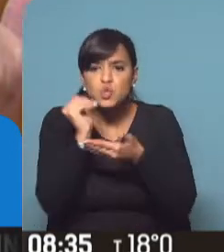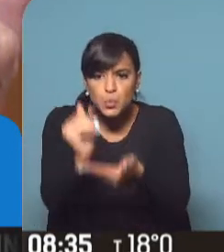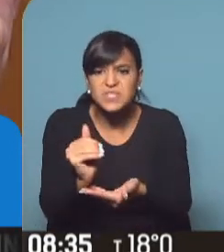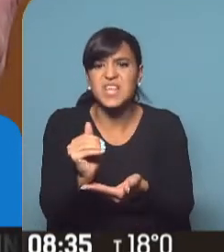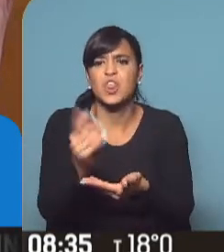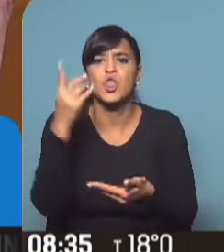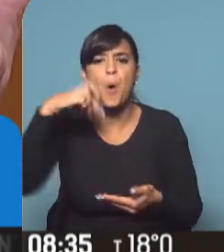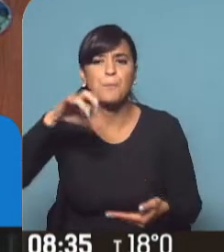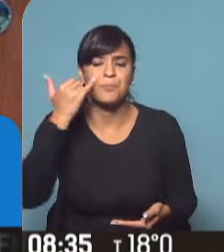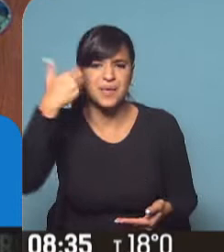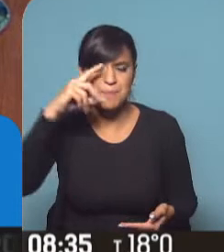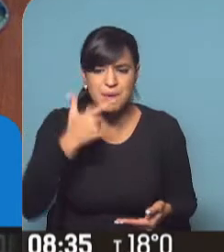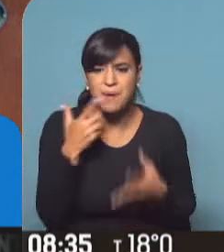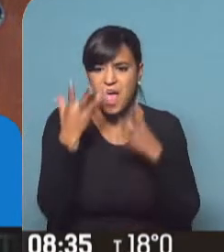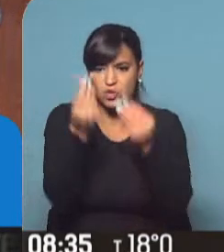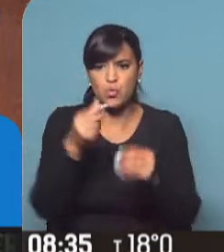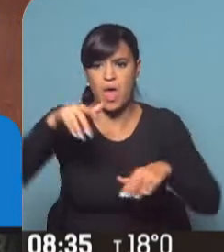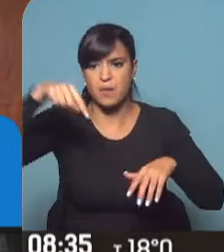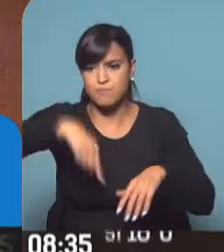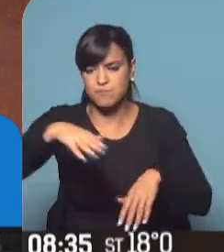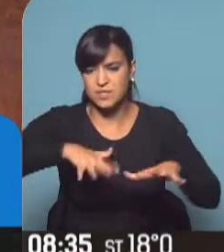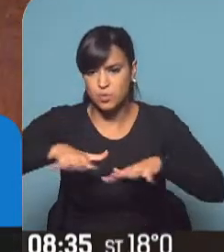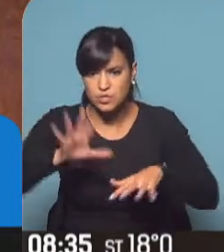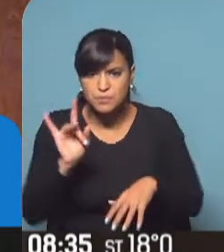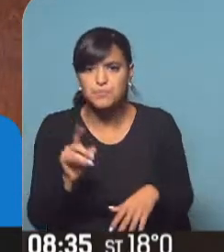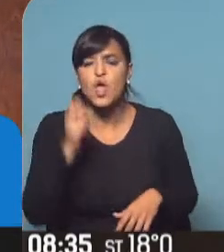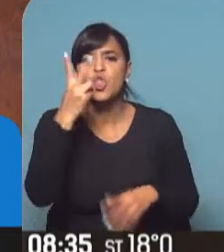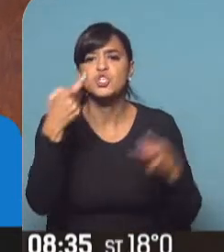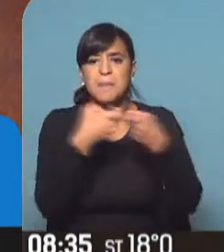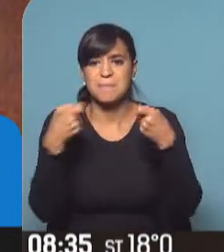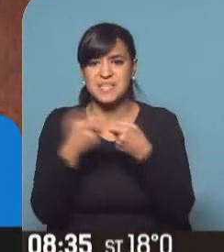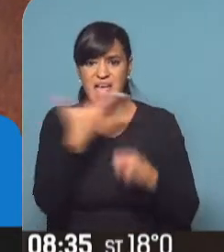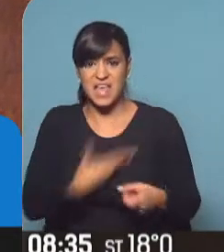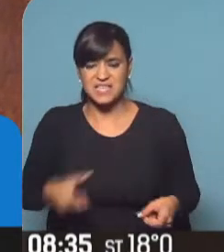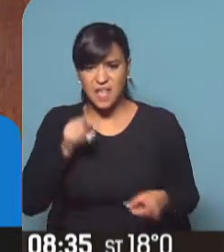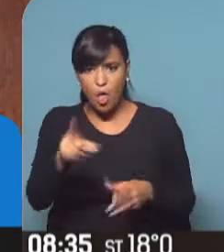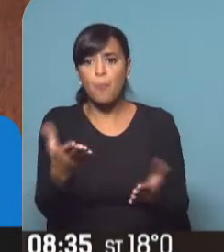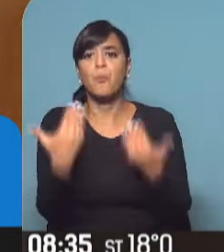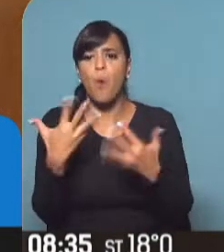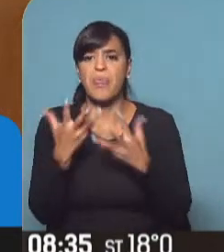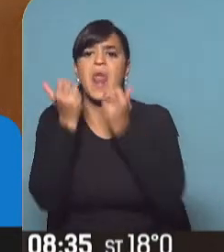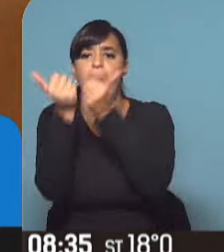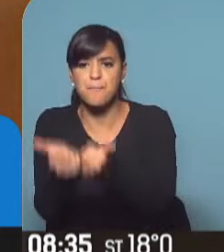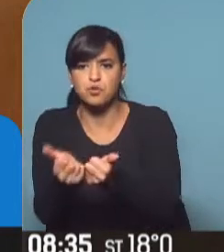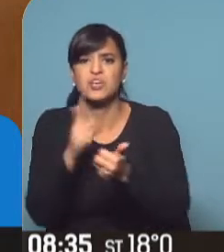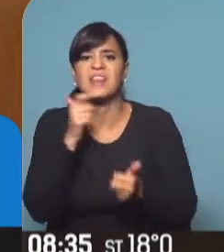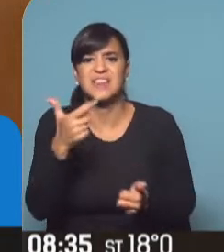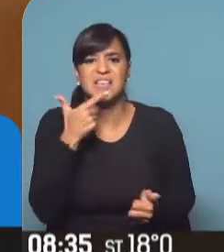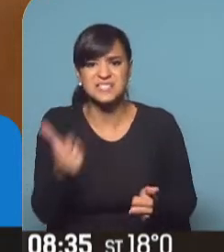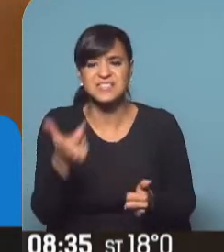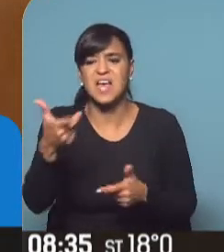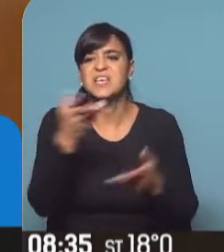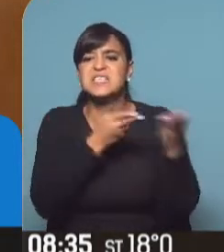para ayudarlas en un momento complejo tiene dos empresas del estado que pueden este también apoyar con tasas con